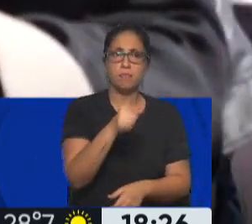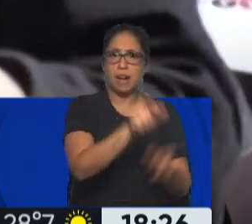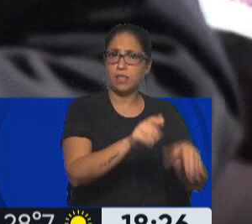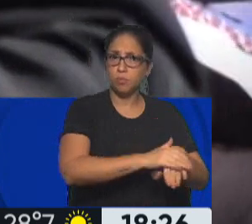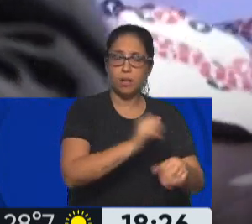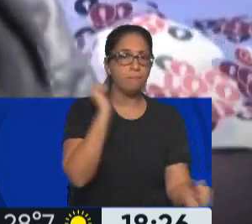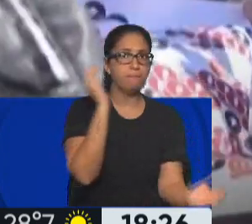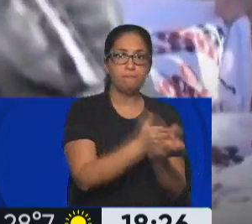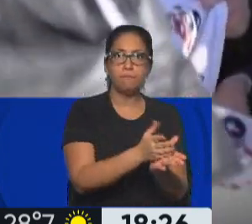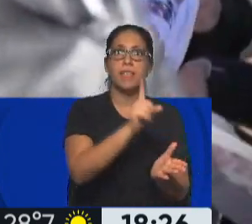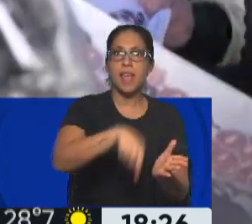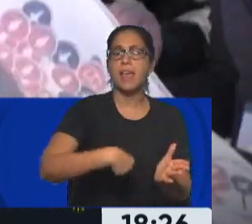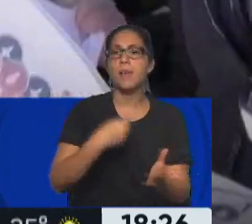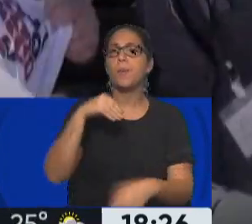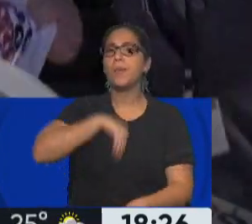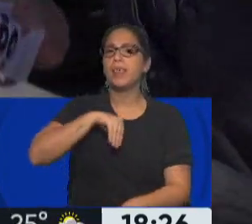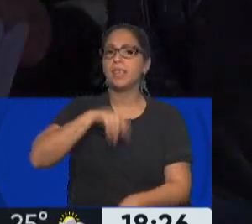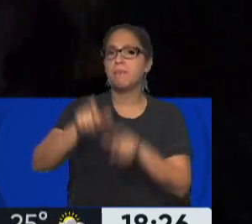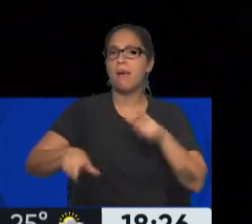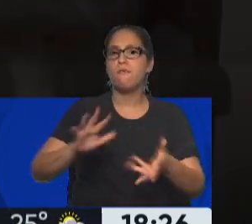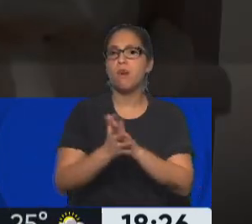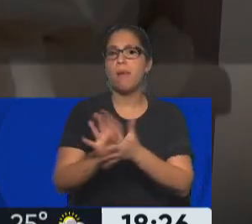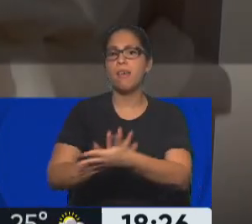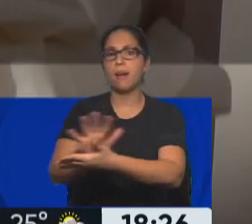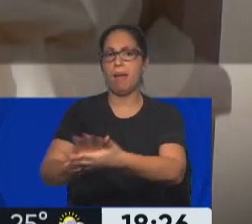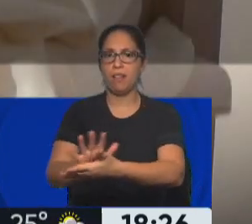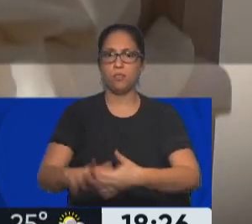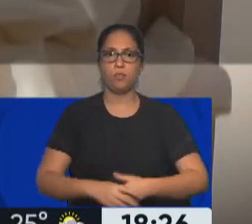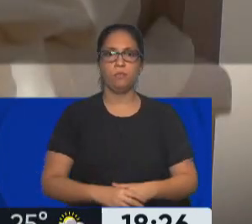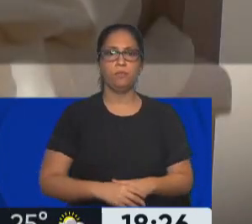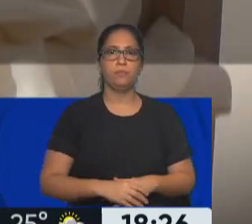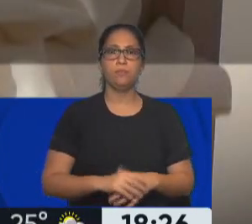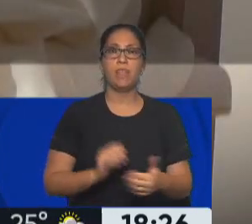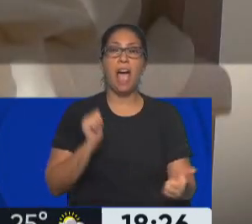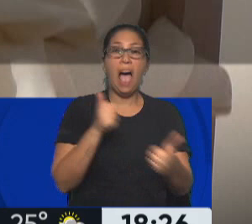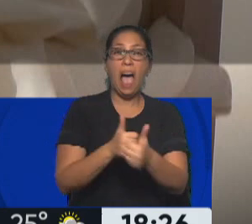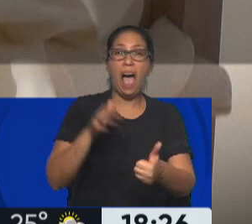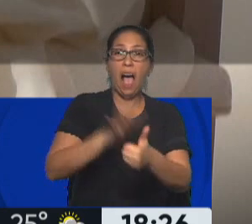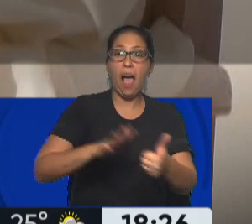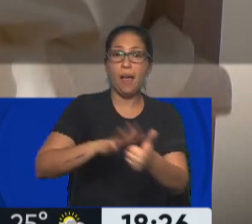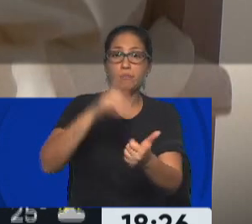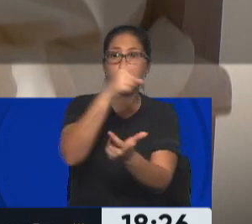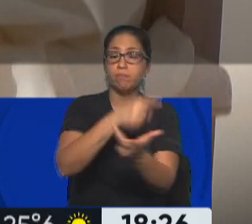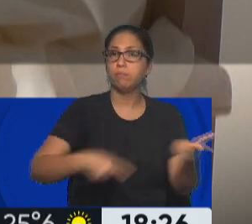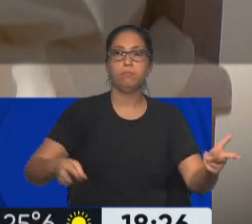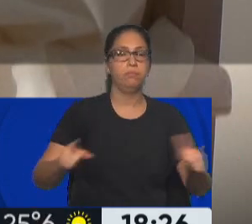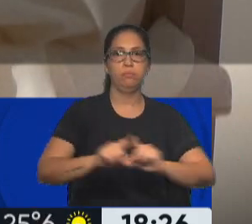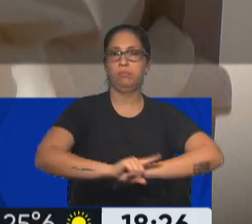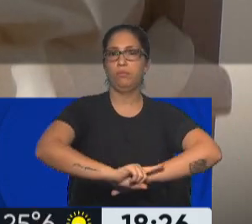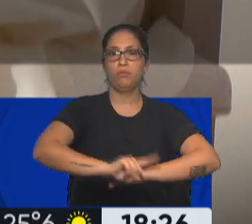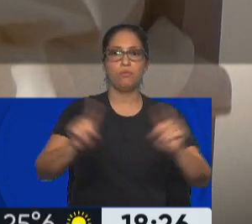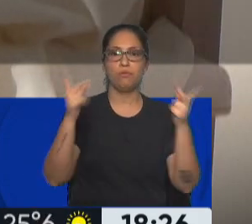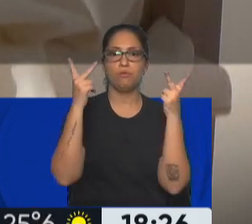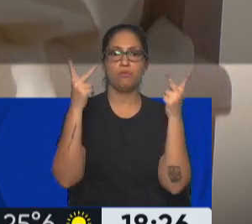contempló medidas de reparación para las víctimas. E non c'è posto per l'abuso, non c'è posto per la